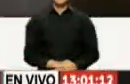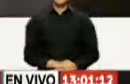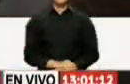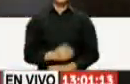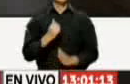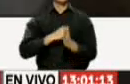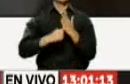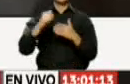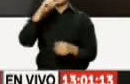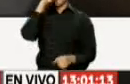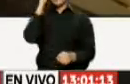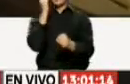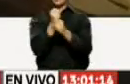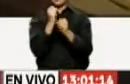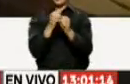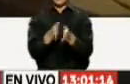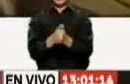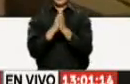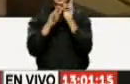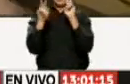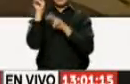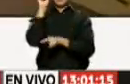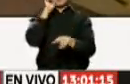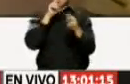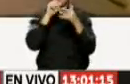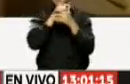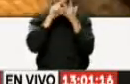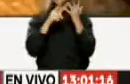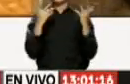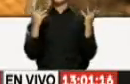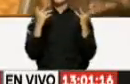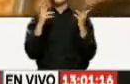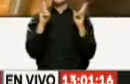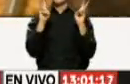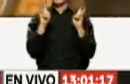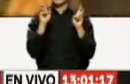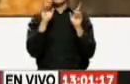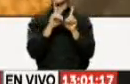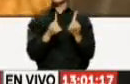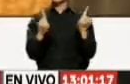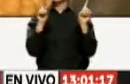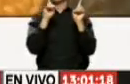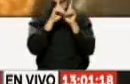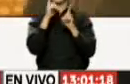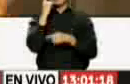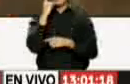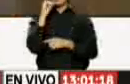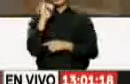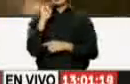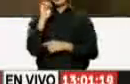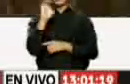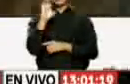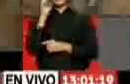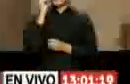El ministro de Trabajo solicitará un análisis más riguroso sobre las cifras de empleo pleno presentadas por el INEC.